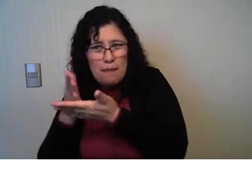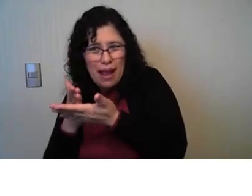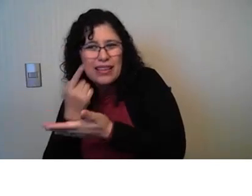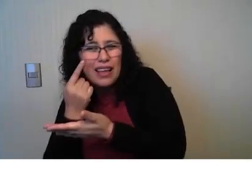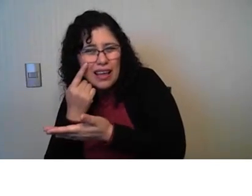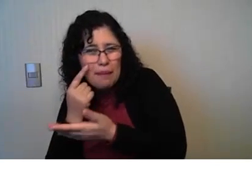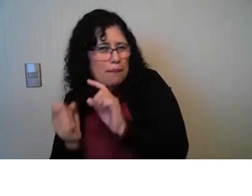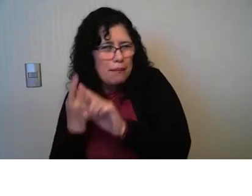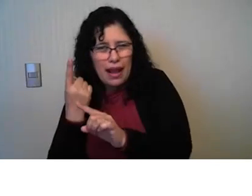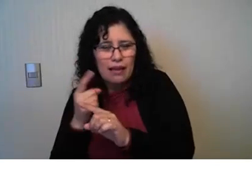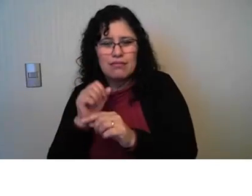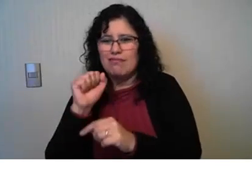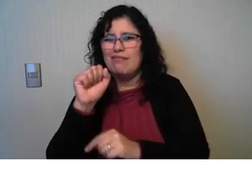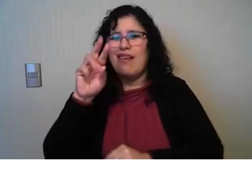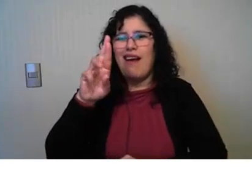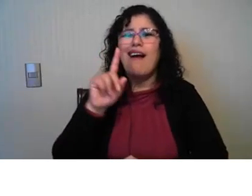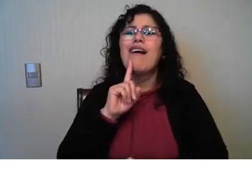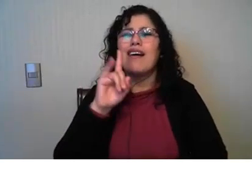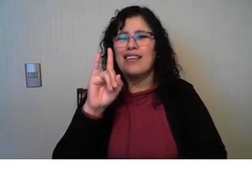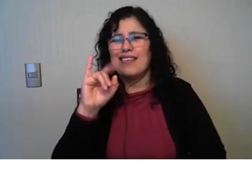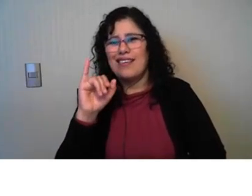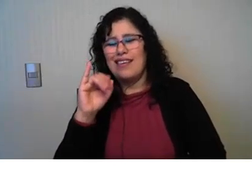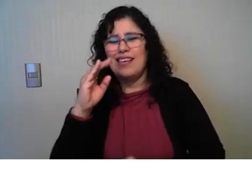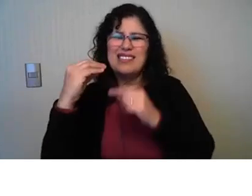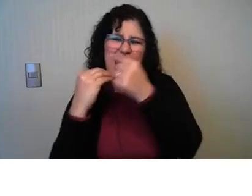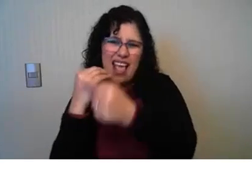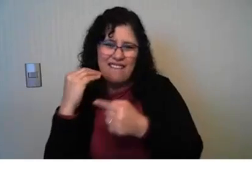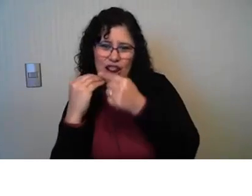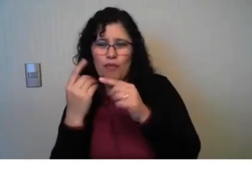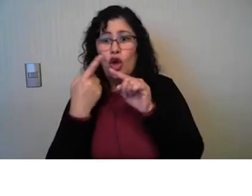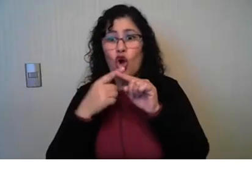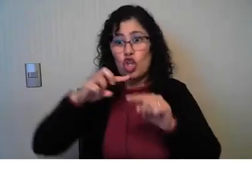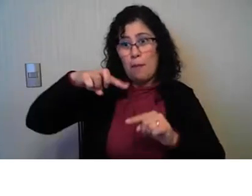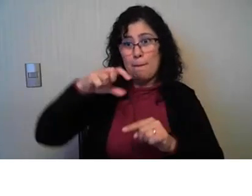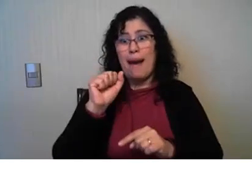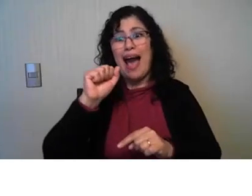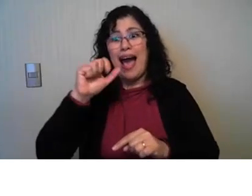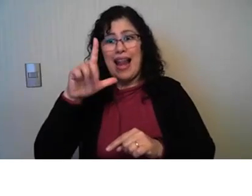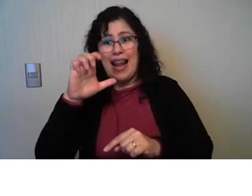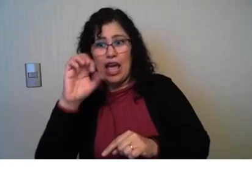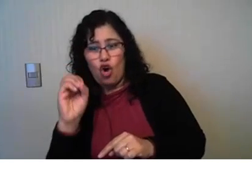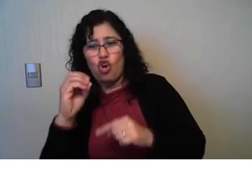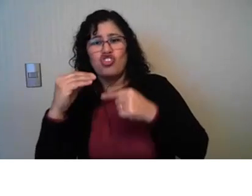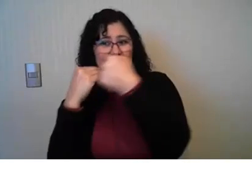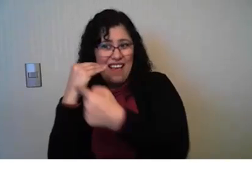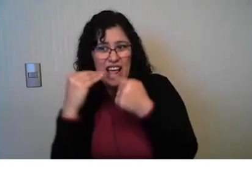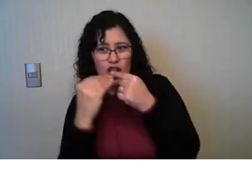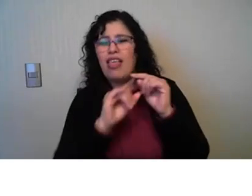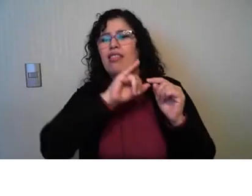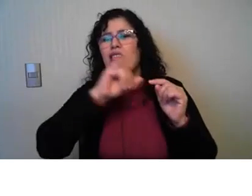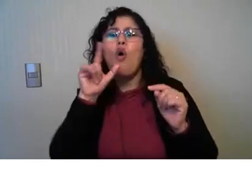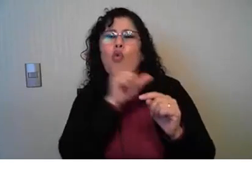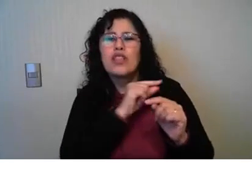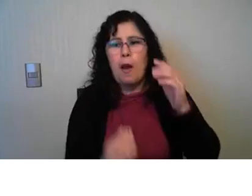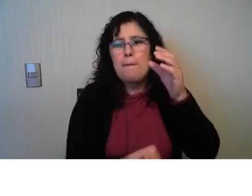al arquicerebelo. Luego aparecen estructuras asociadas al paleocerebelo y finalmente al neocerebelo.